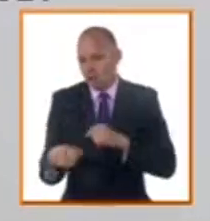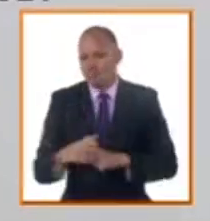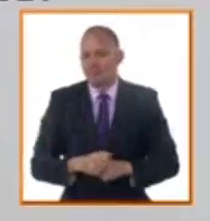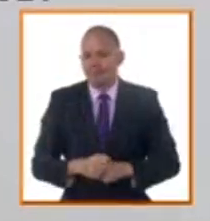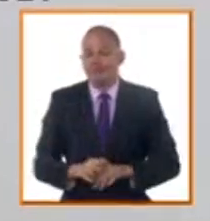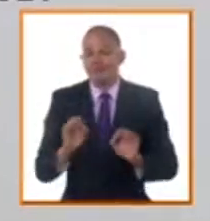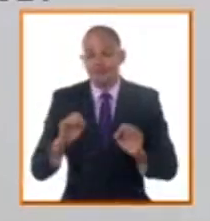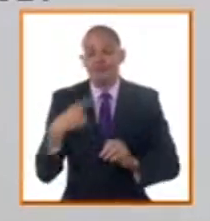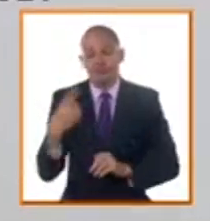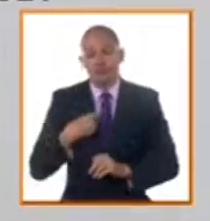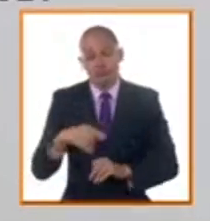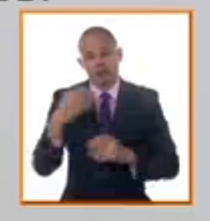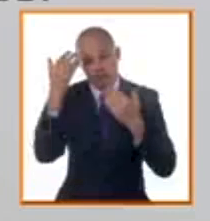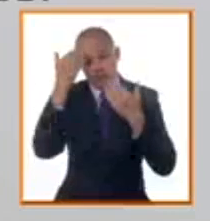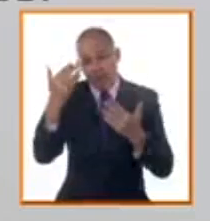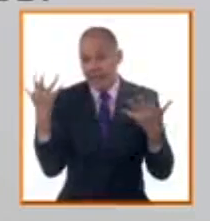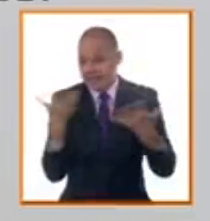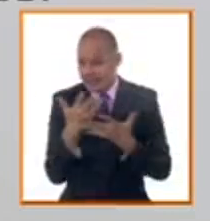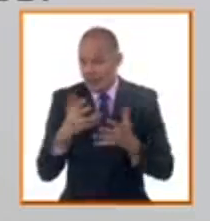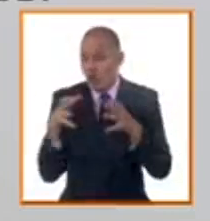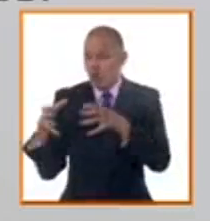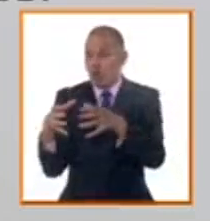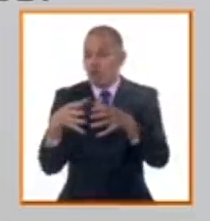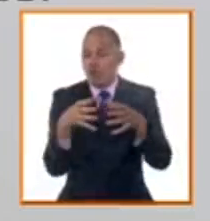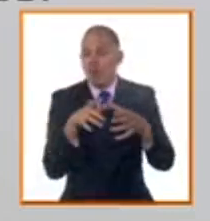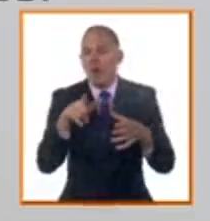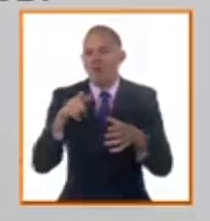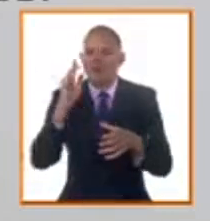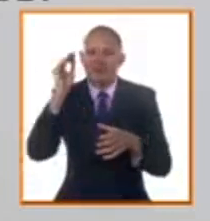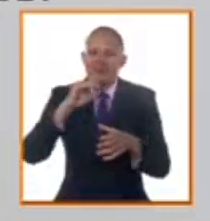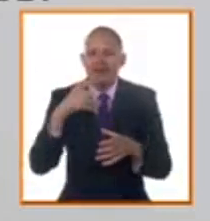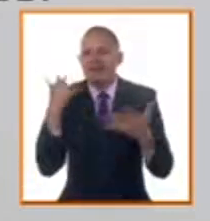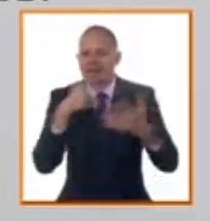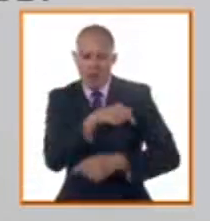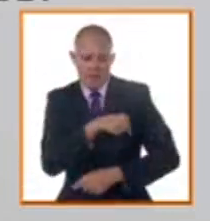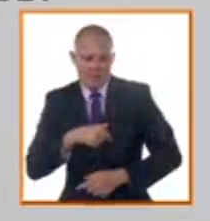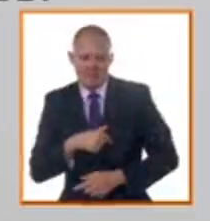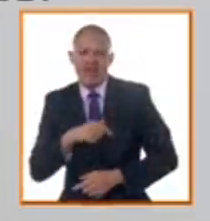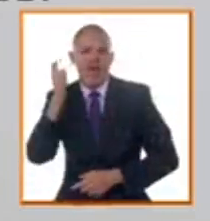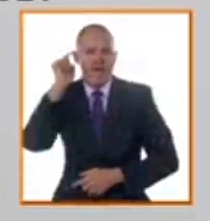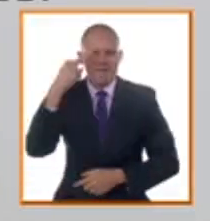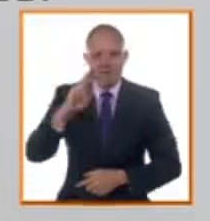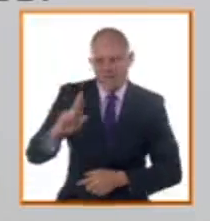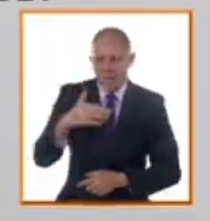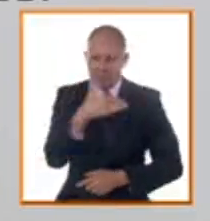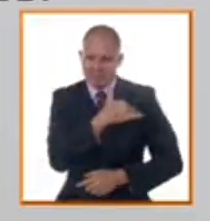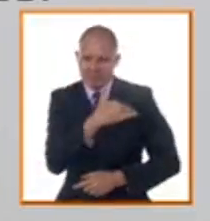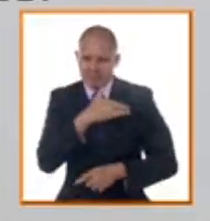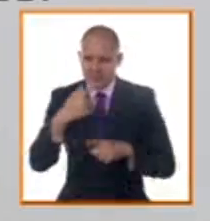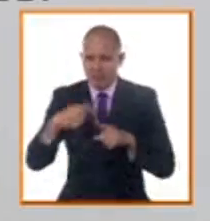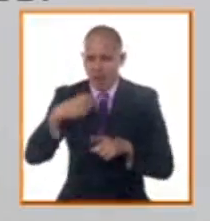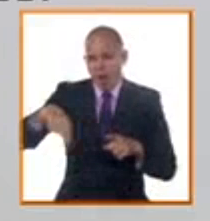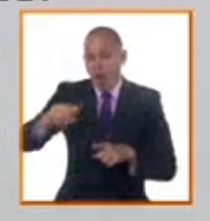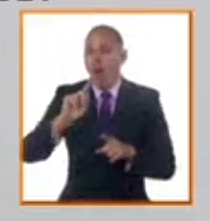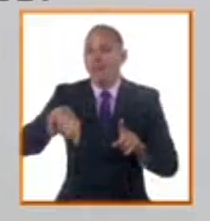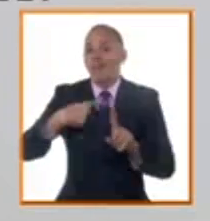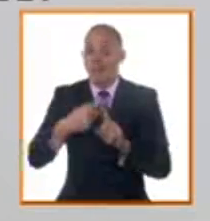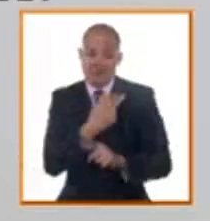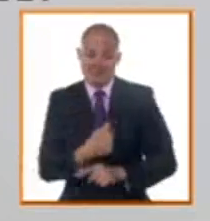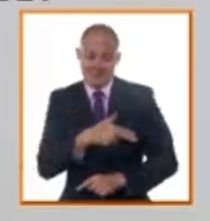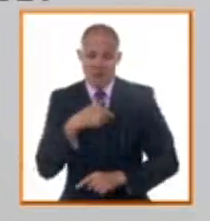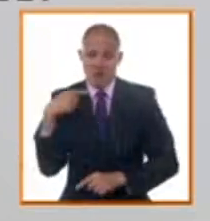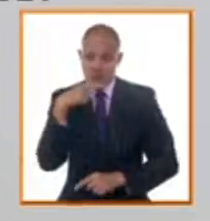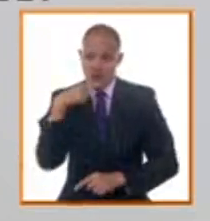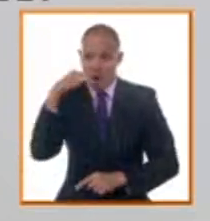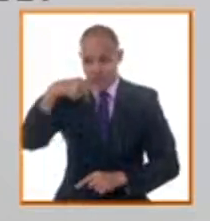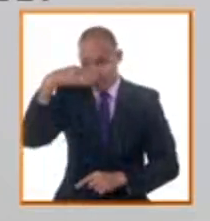esfuerzo que han hecho las brigadas de rescate y salvamento integradas por el Ministerio del Interior, las Fuerzas Armadas Revolucionarias y la Cruz Roja Cubana, que es